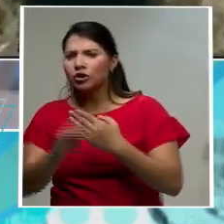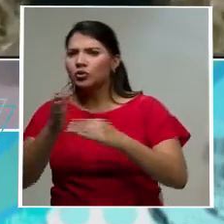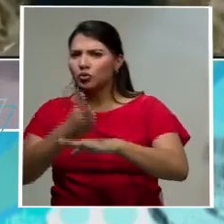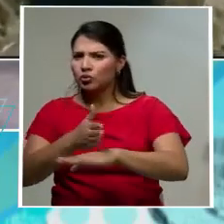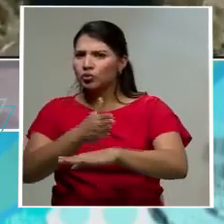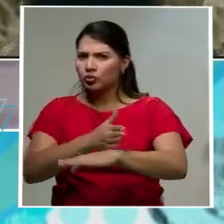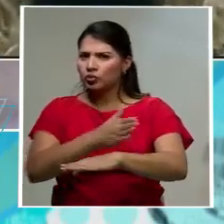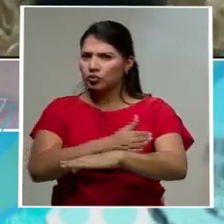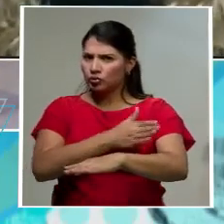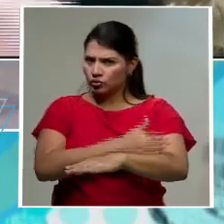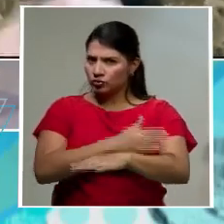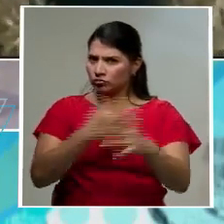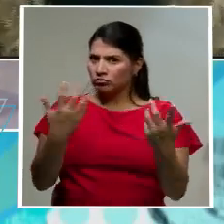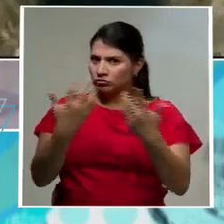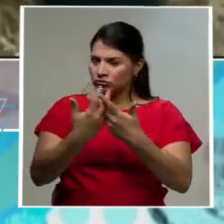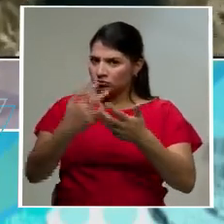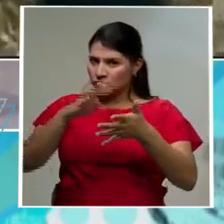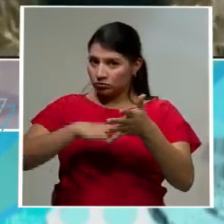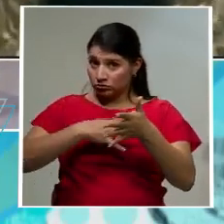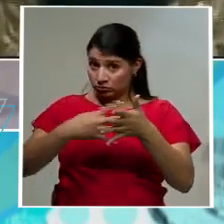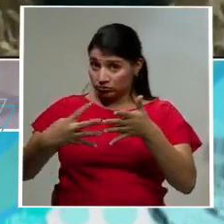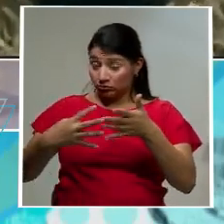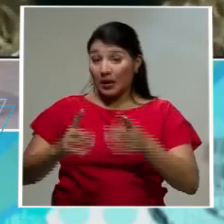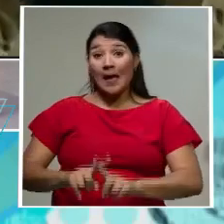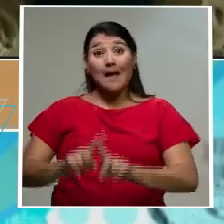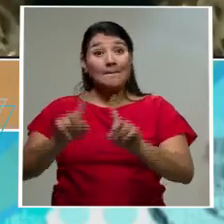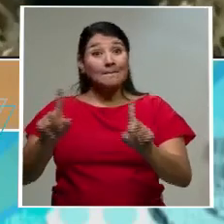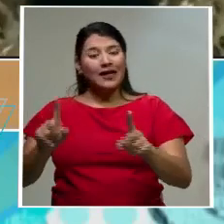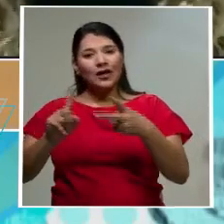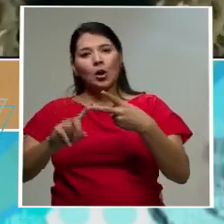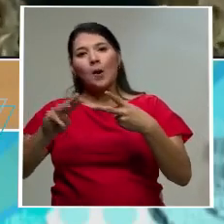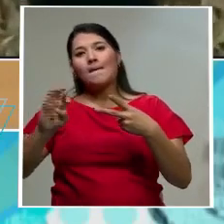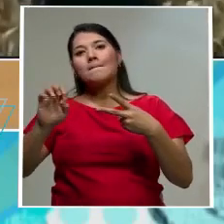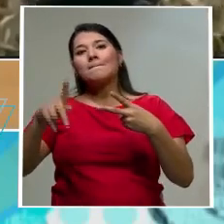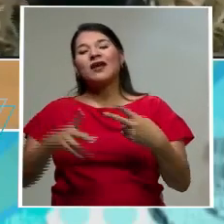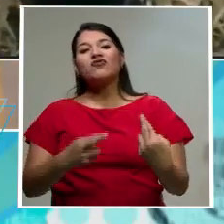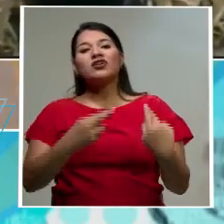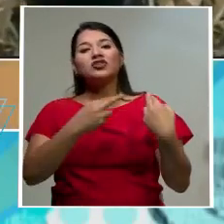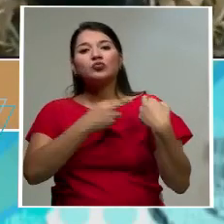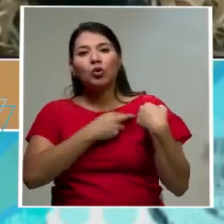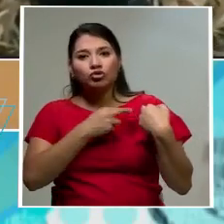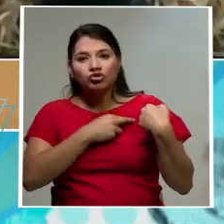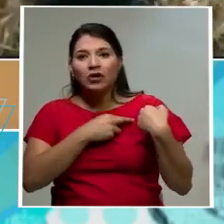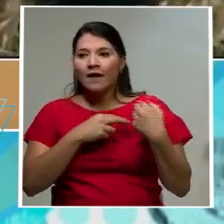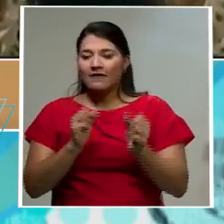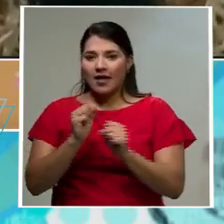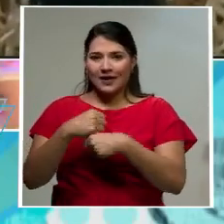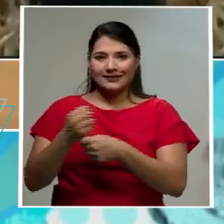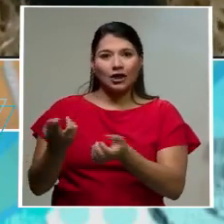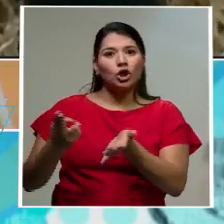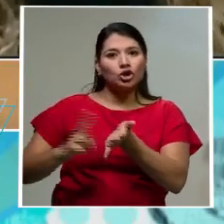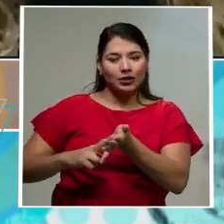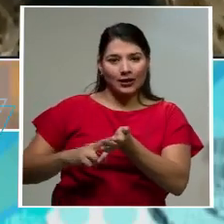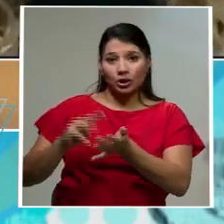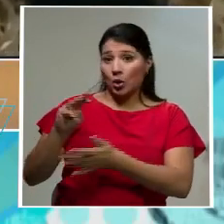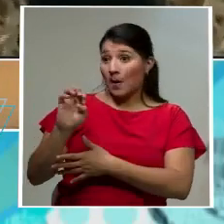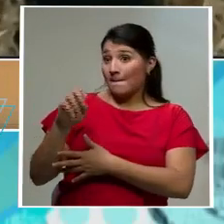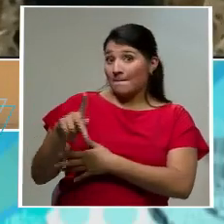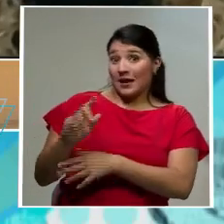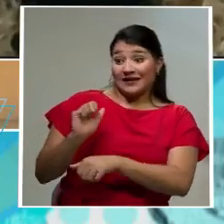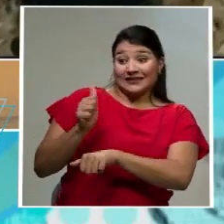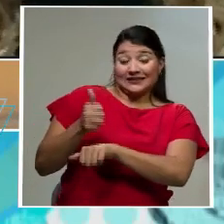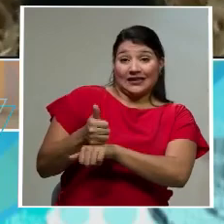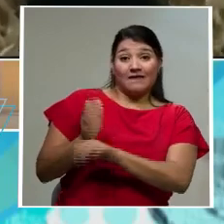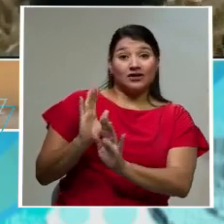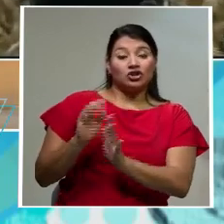habían contratado. Pero el MEP fue el responsable de generar esos contratos. El MEP puso todas las condiciones en